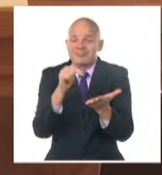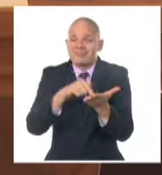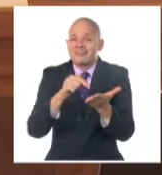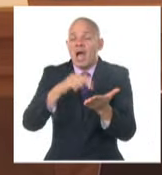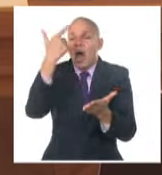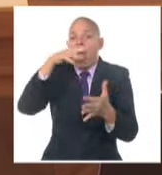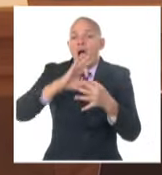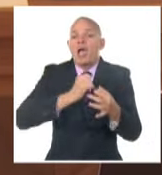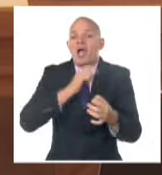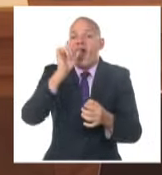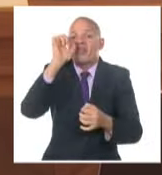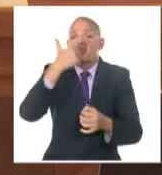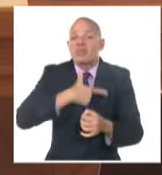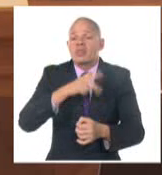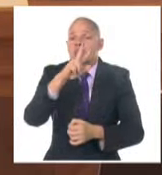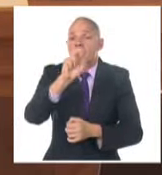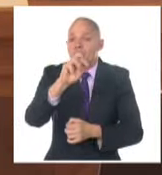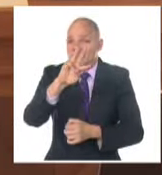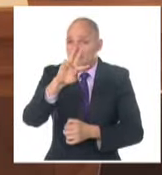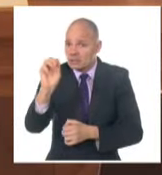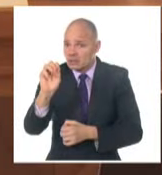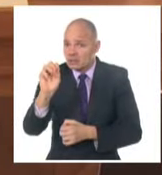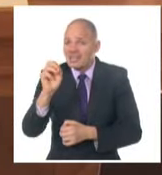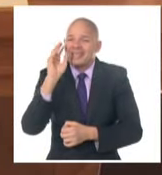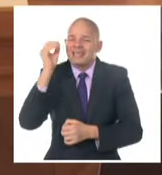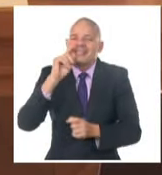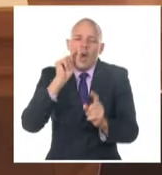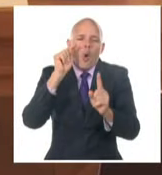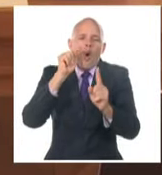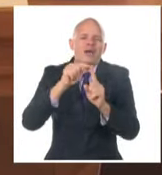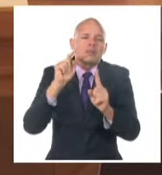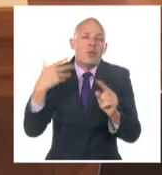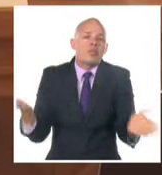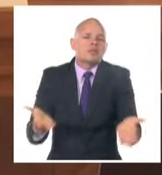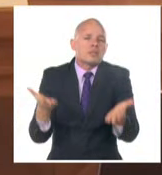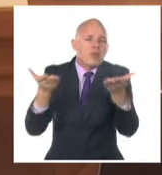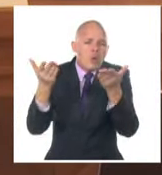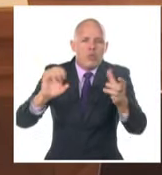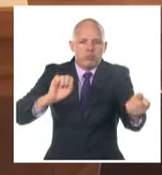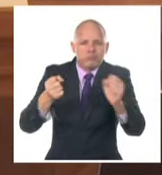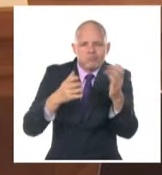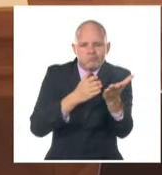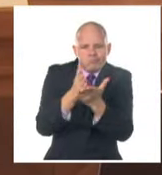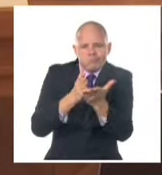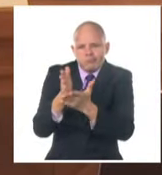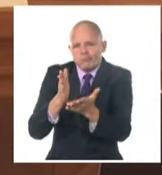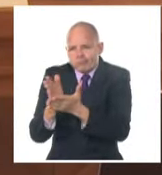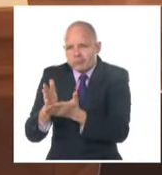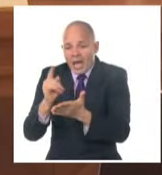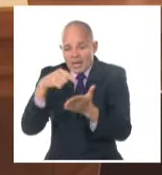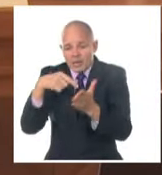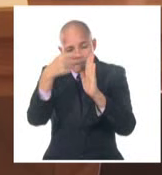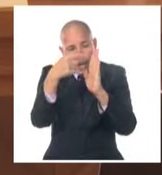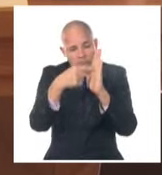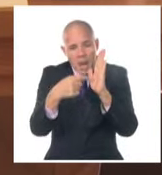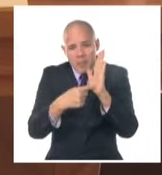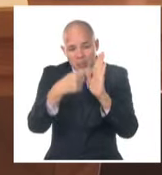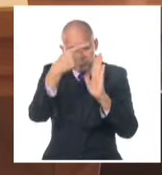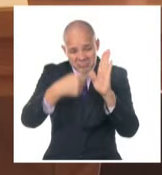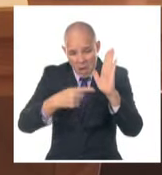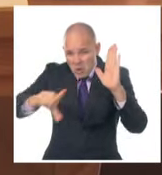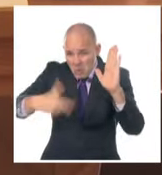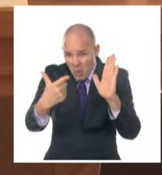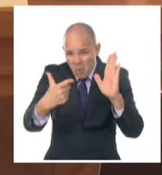2030 podrá ser cumplida. Paradójicamente, los presupuestos militares